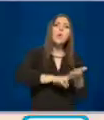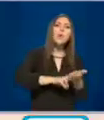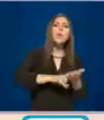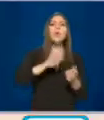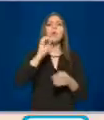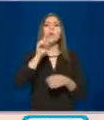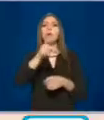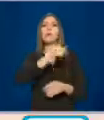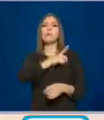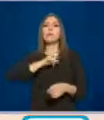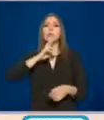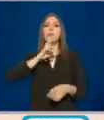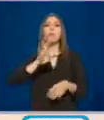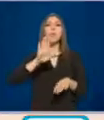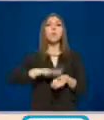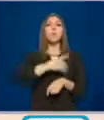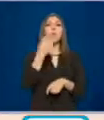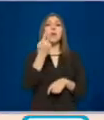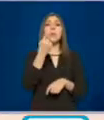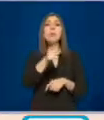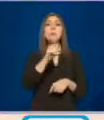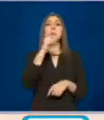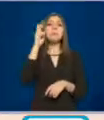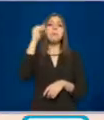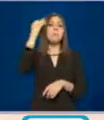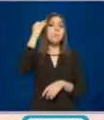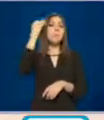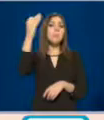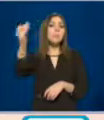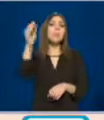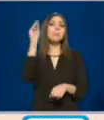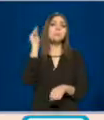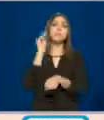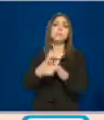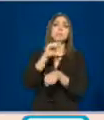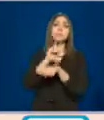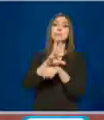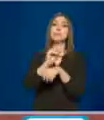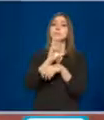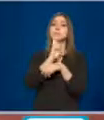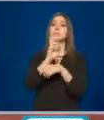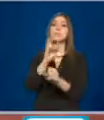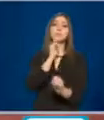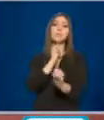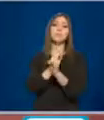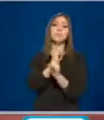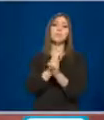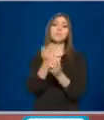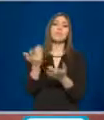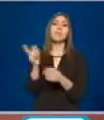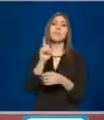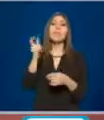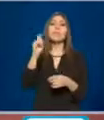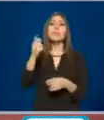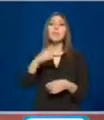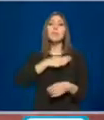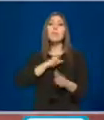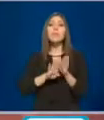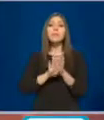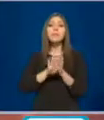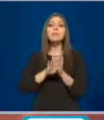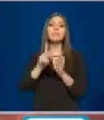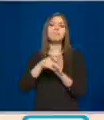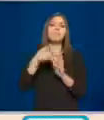en vez de ser bueno, es malo. Perjudica. Te perjudica, claro. supuesto. Hay que tener una comunicación constante con el cliente de tal manera que